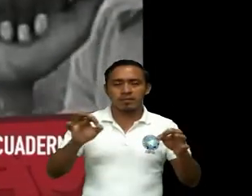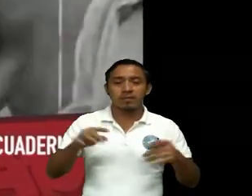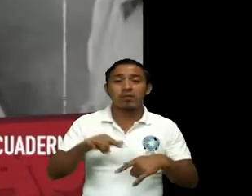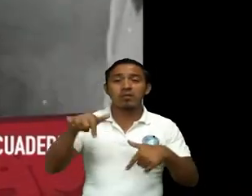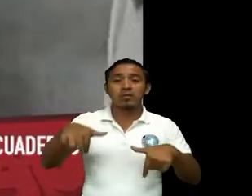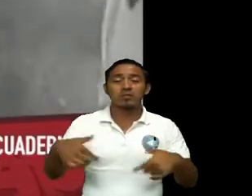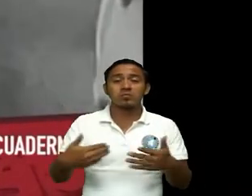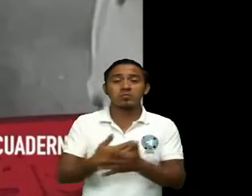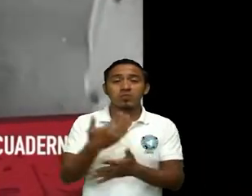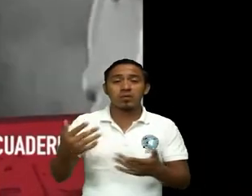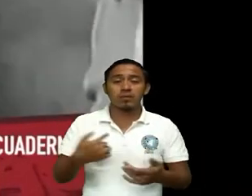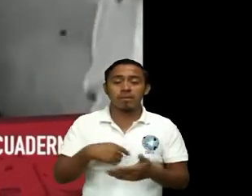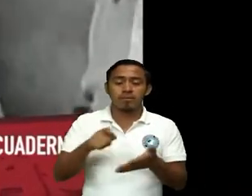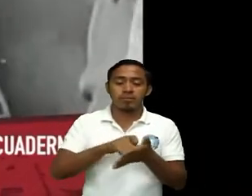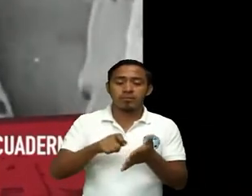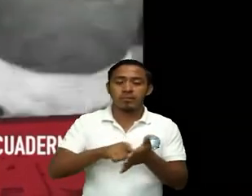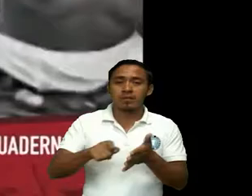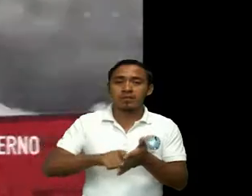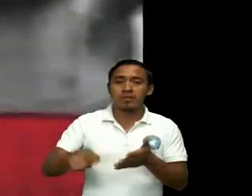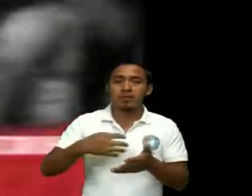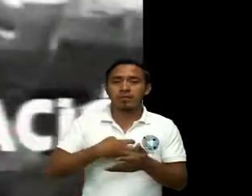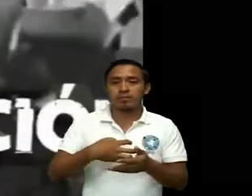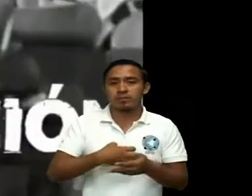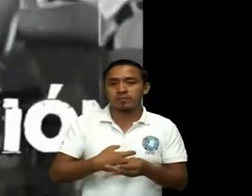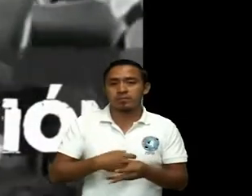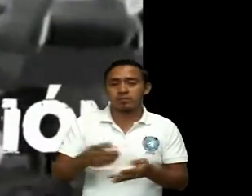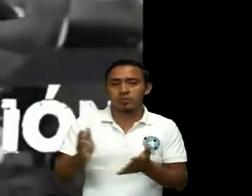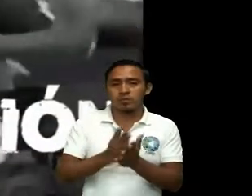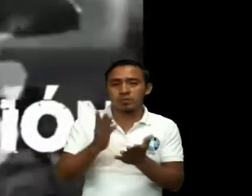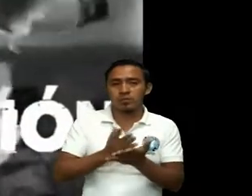que ahora va a ser con un lápiz y un cuaderno.